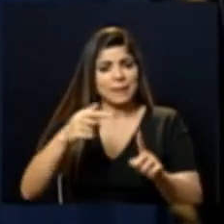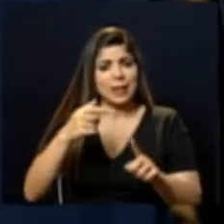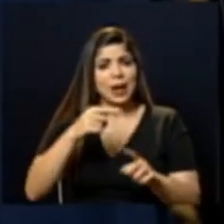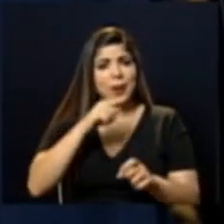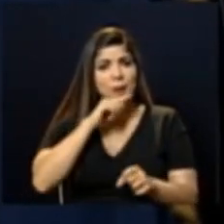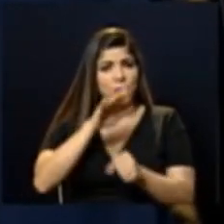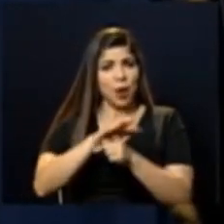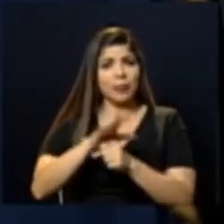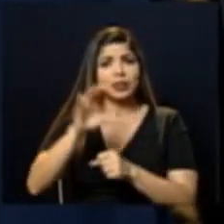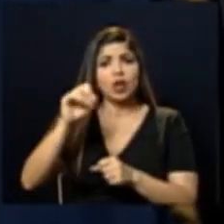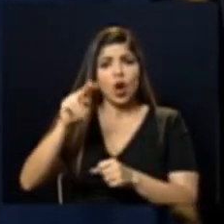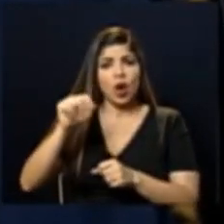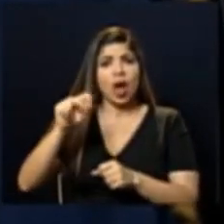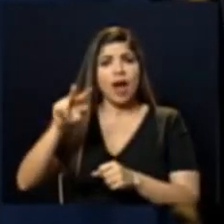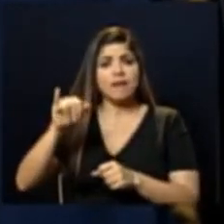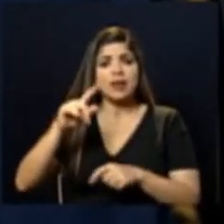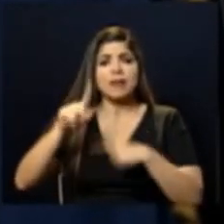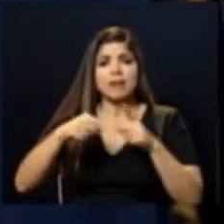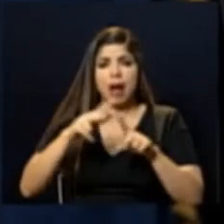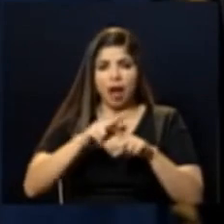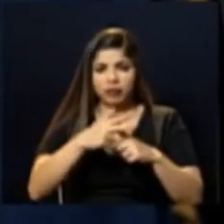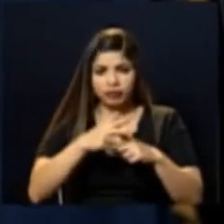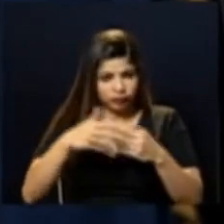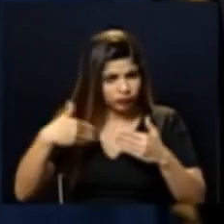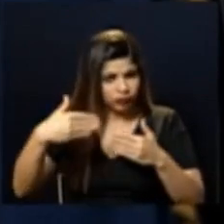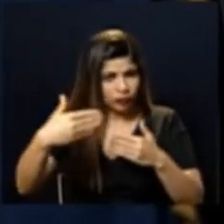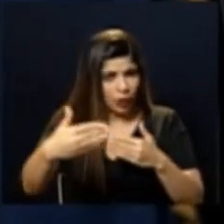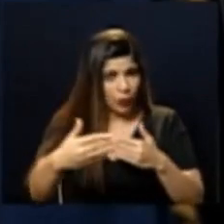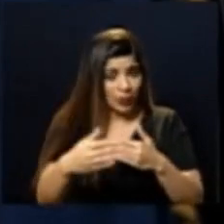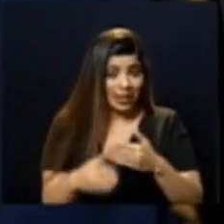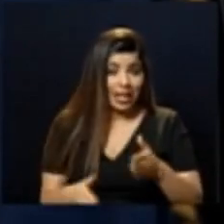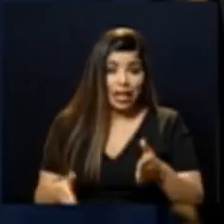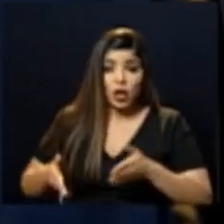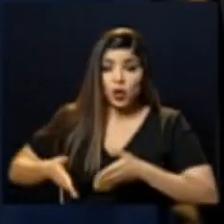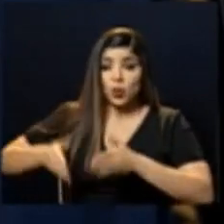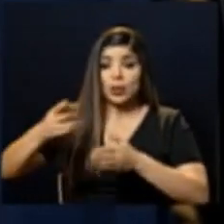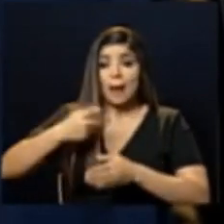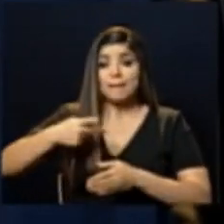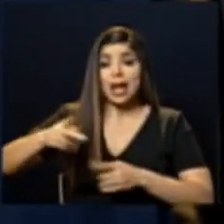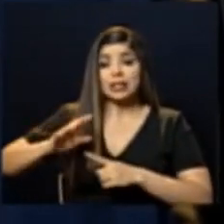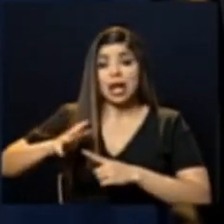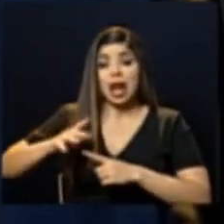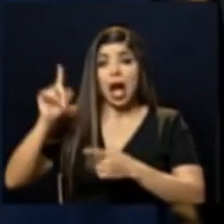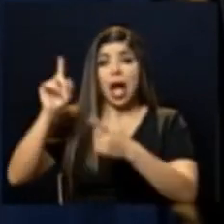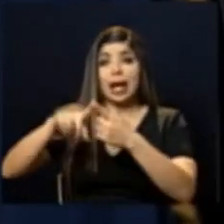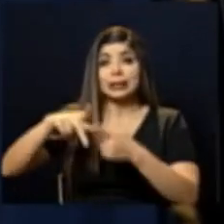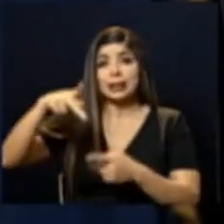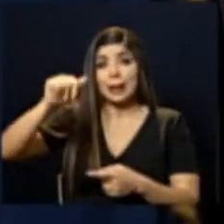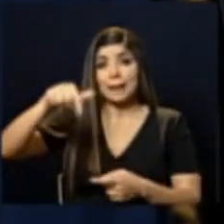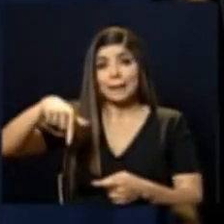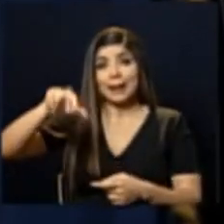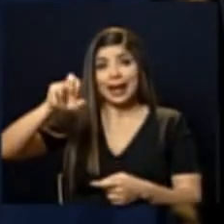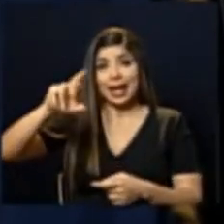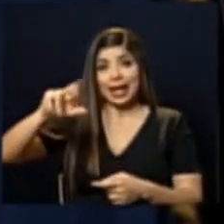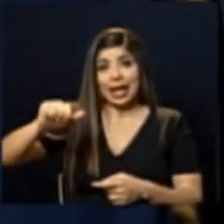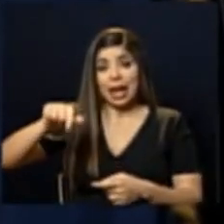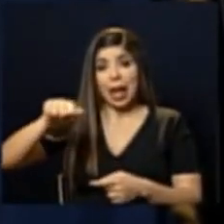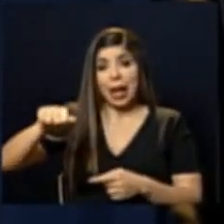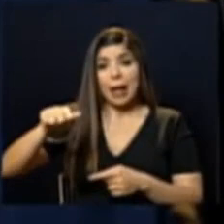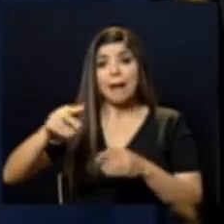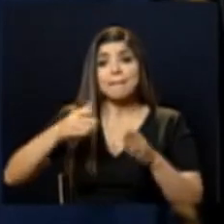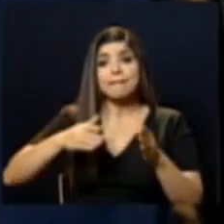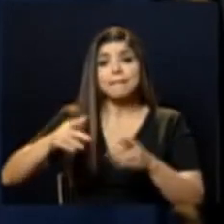del CONAVI de dar mantenimiento constante, y la Ruta Playa Naranjo Paquera, que está programada